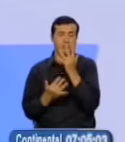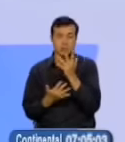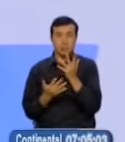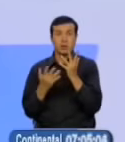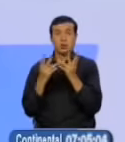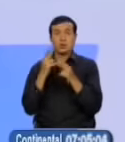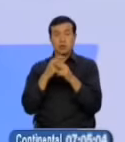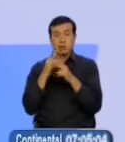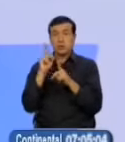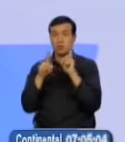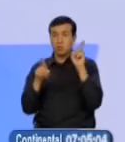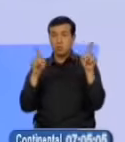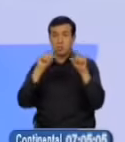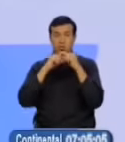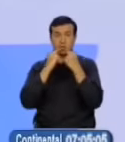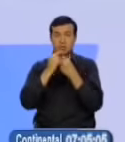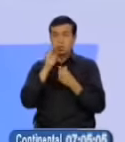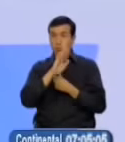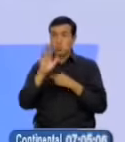vez